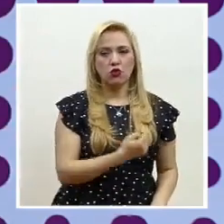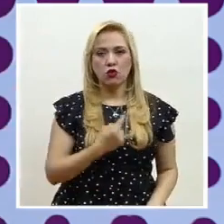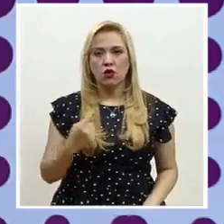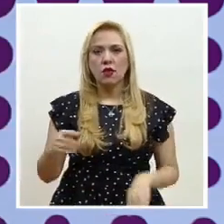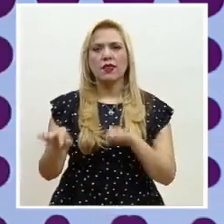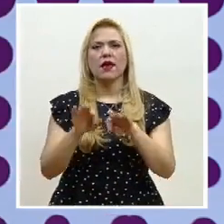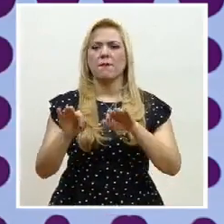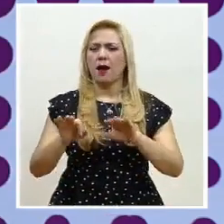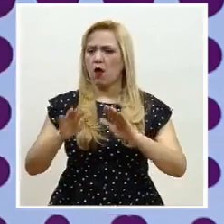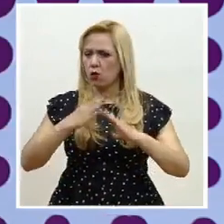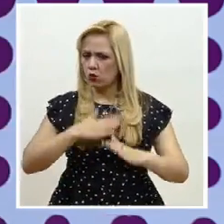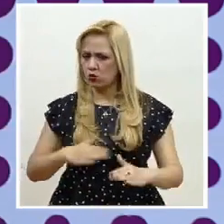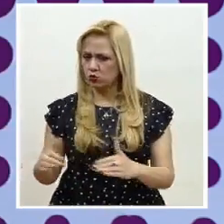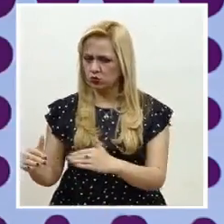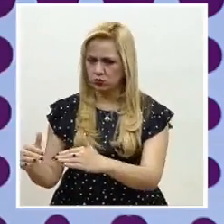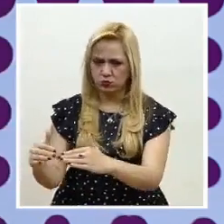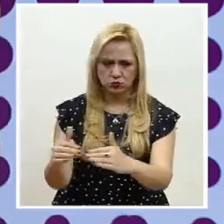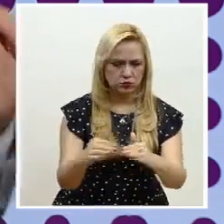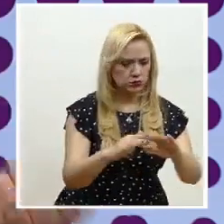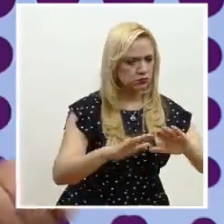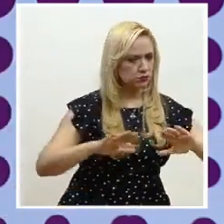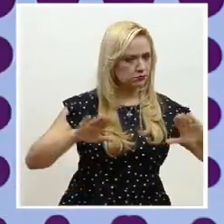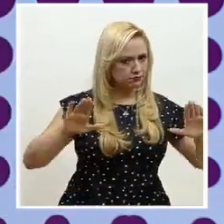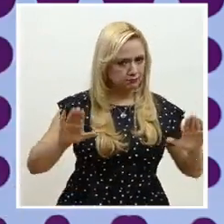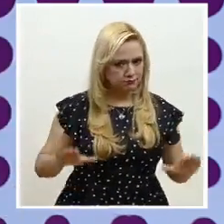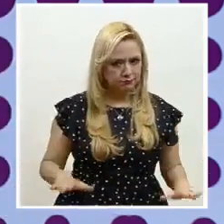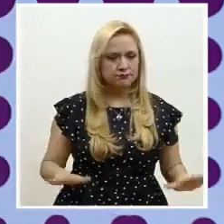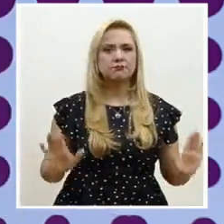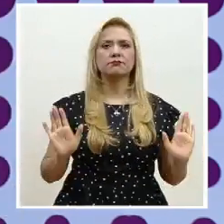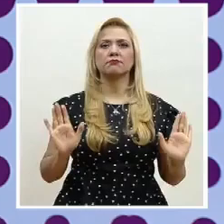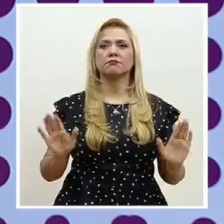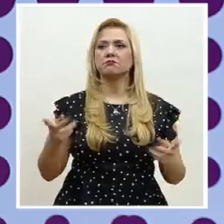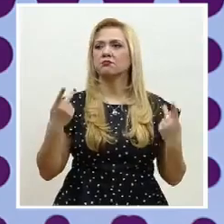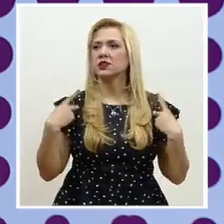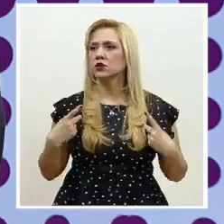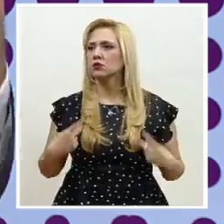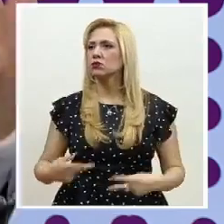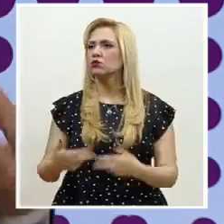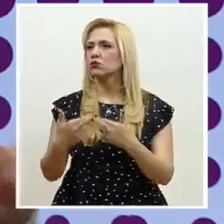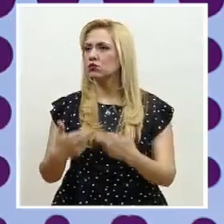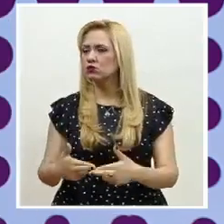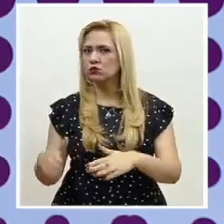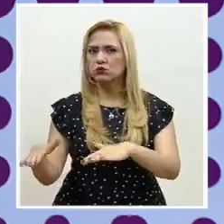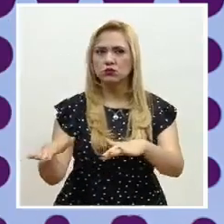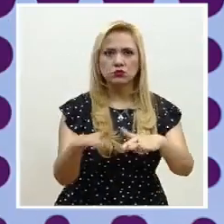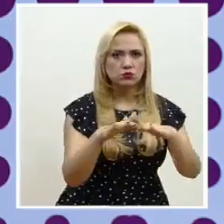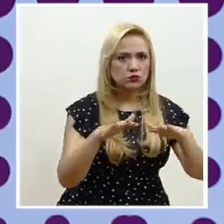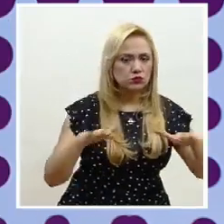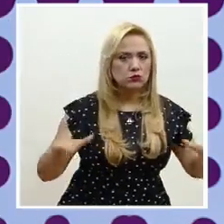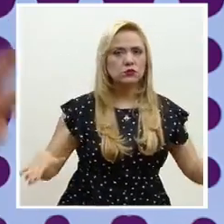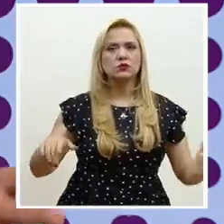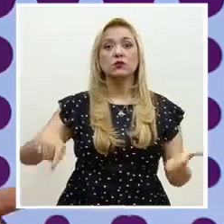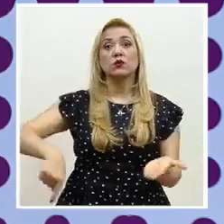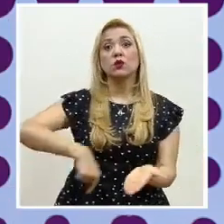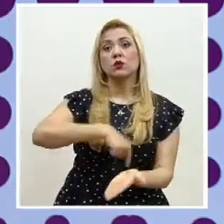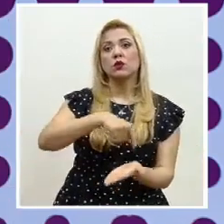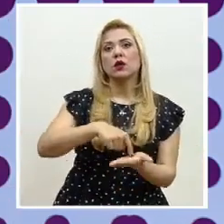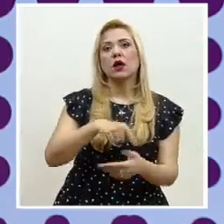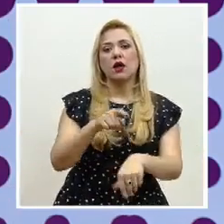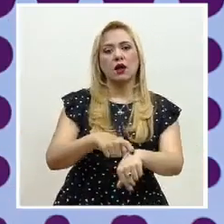equitativa de trabajo, mantener una carga equitativa de recursos humanos, mantener una carga equitativa de espacios de